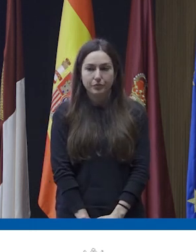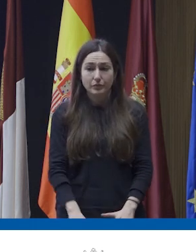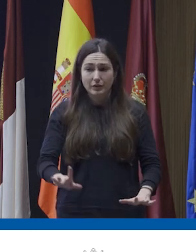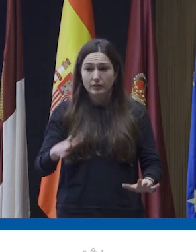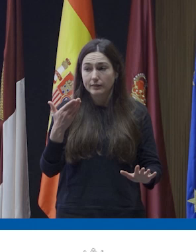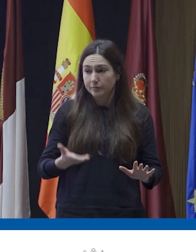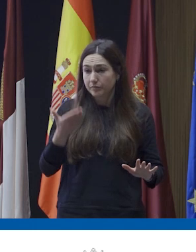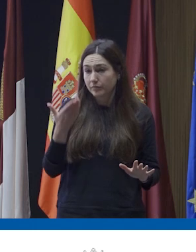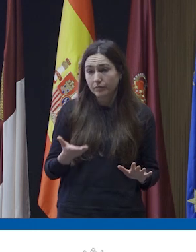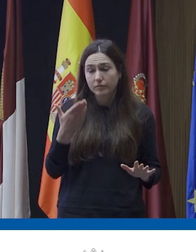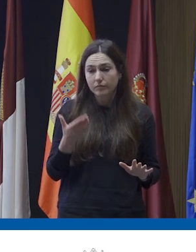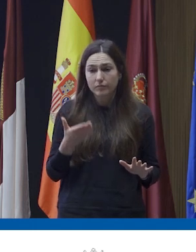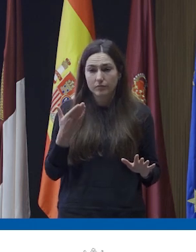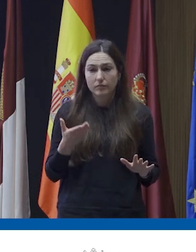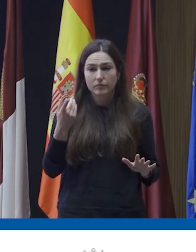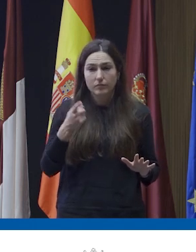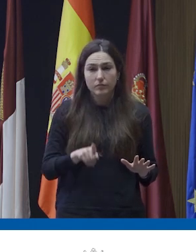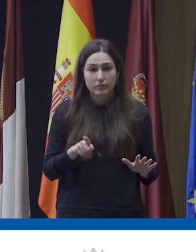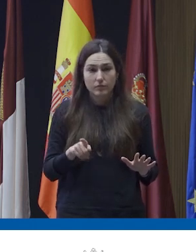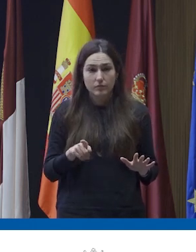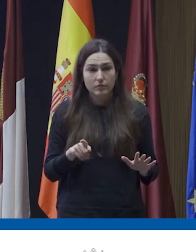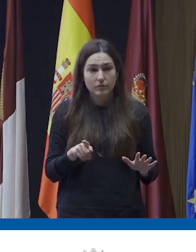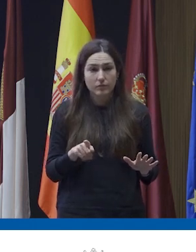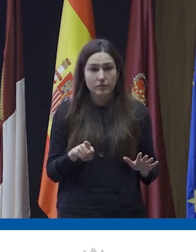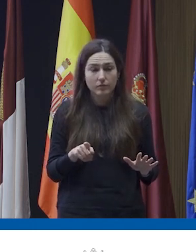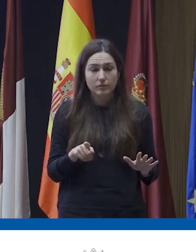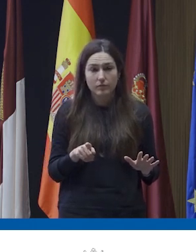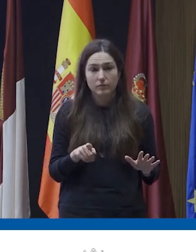muy importante también la importancia en las lentes